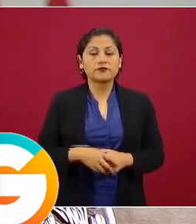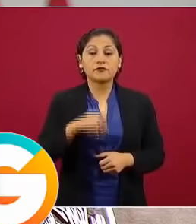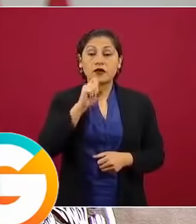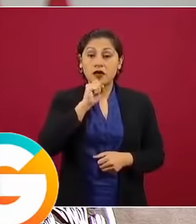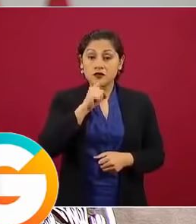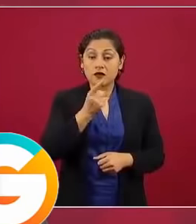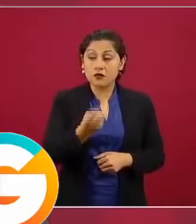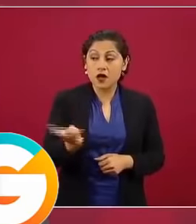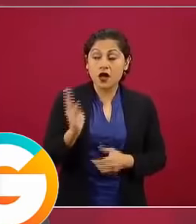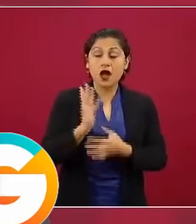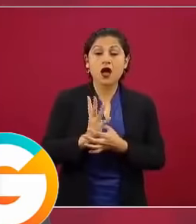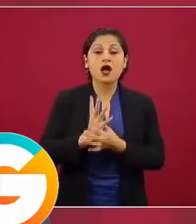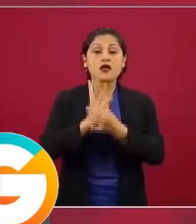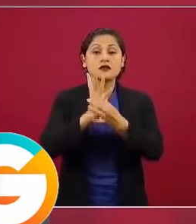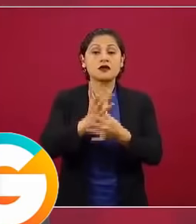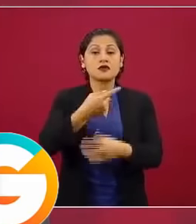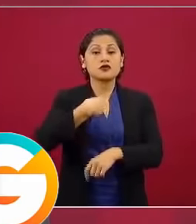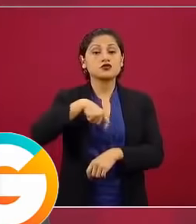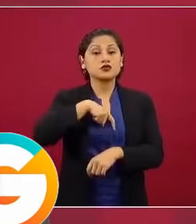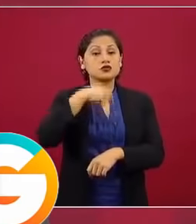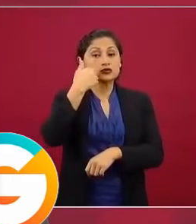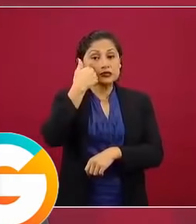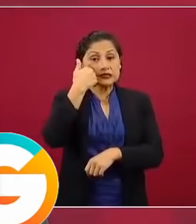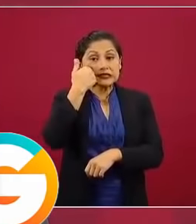queriendo regresar al combustóleo